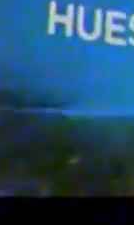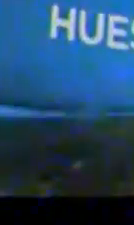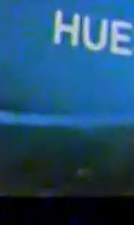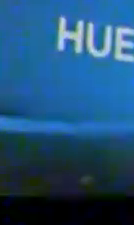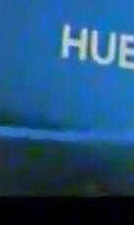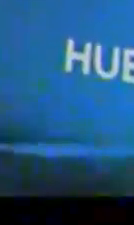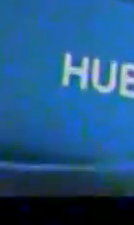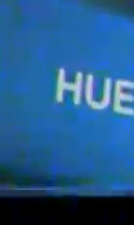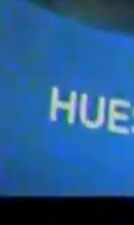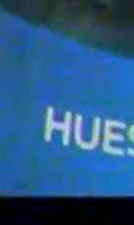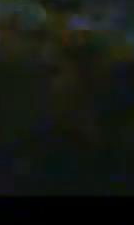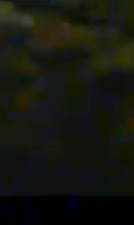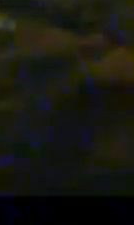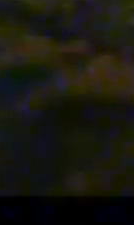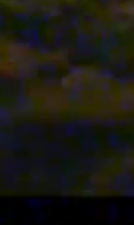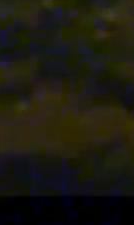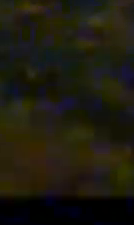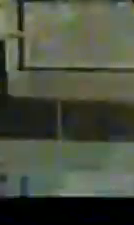Movimientos que sorprenden.